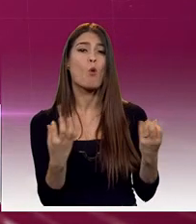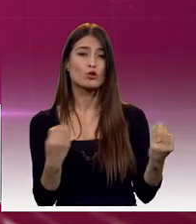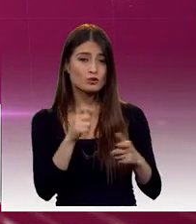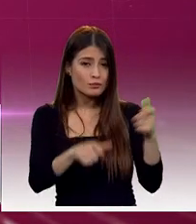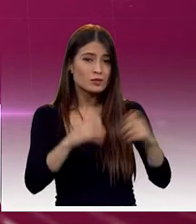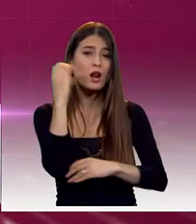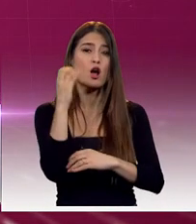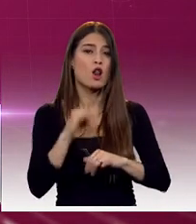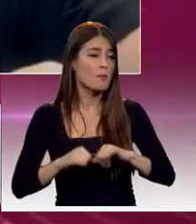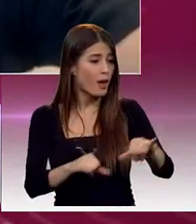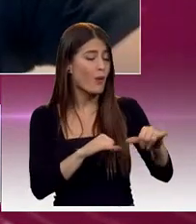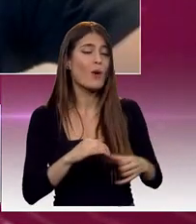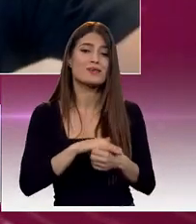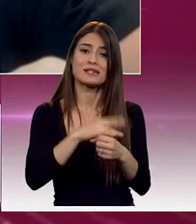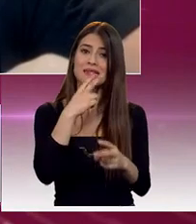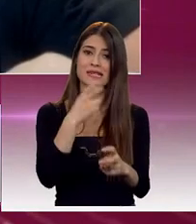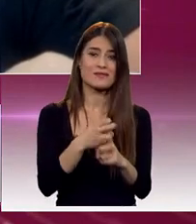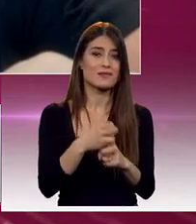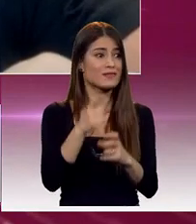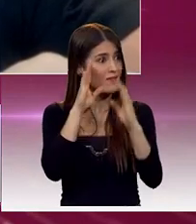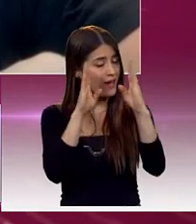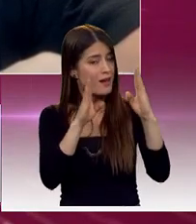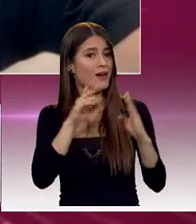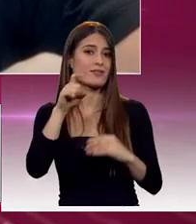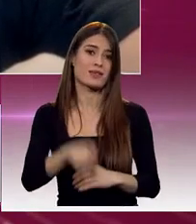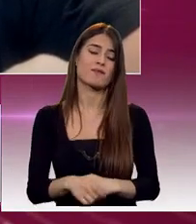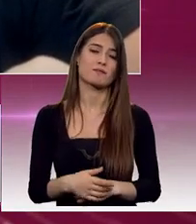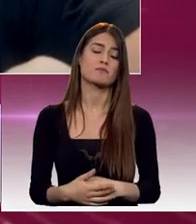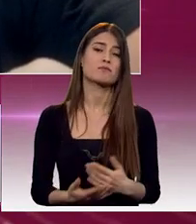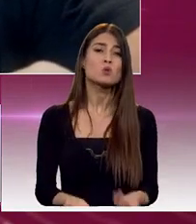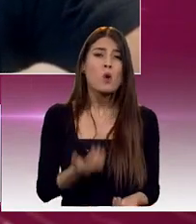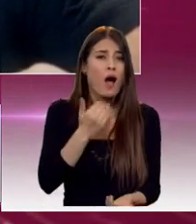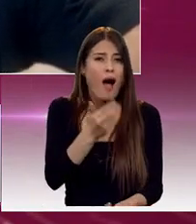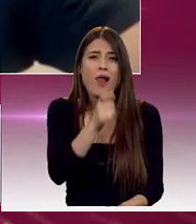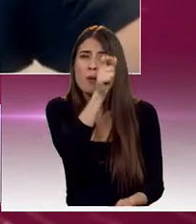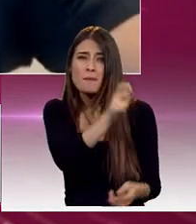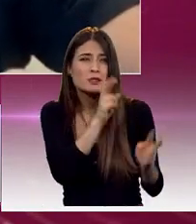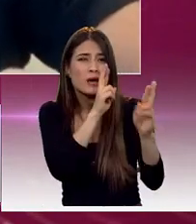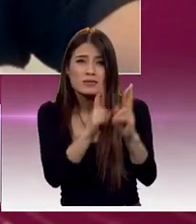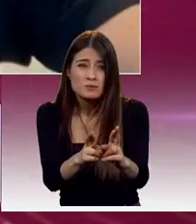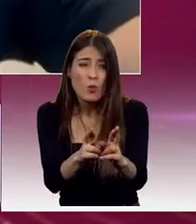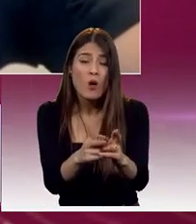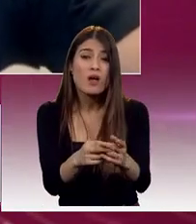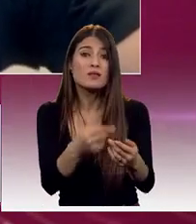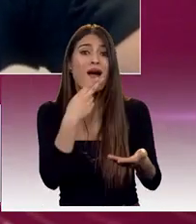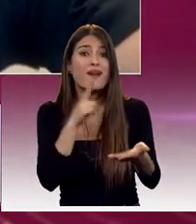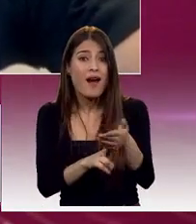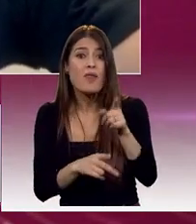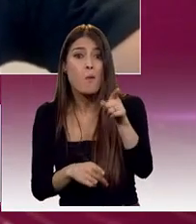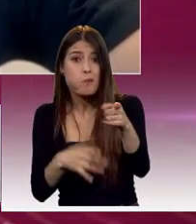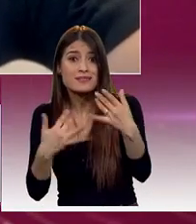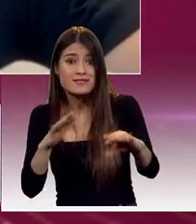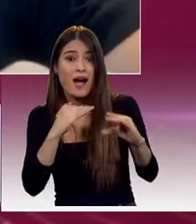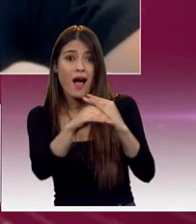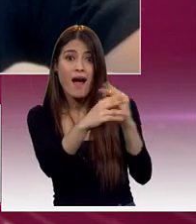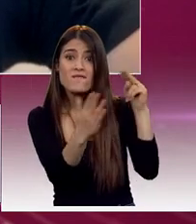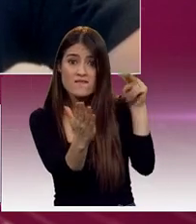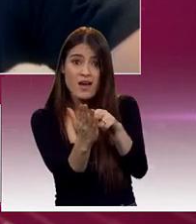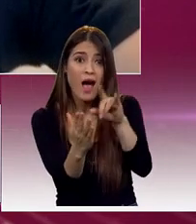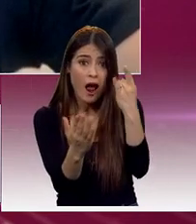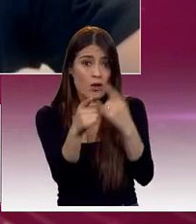deberían de ser escuchados y algunas personas te ha respondido sabes si recibieron la carta si tienen el documento si empezaron a gestionar